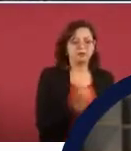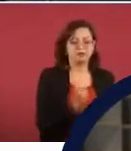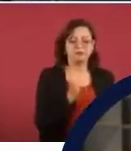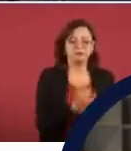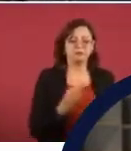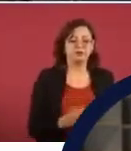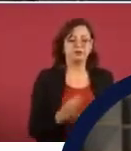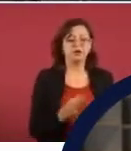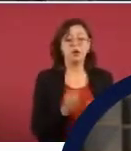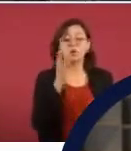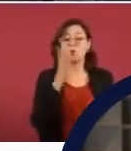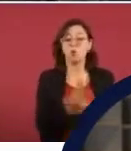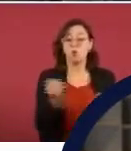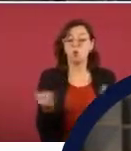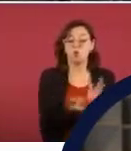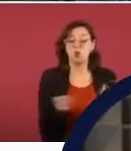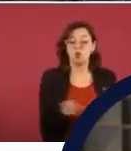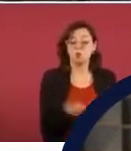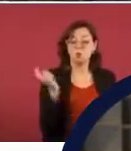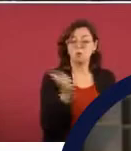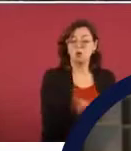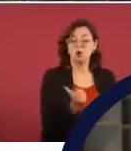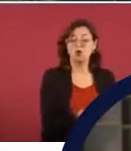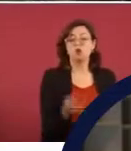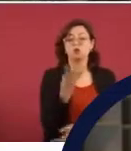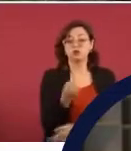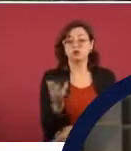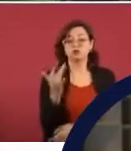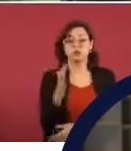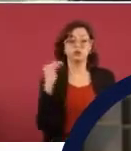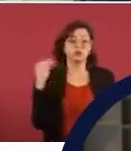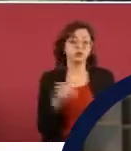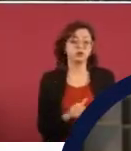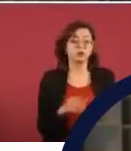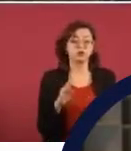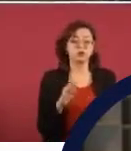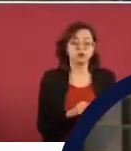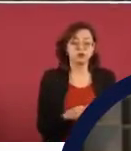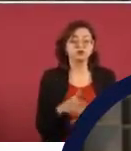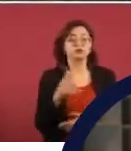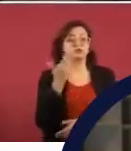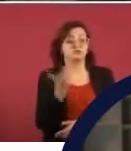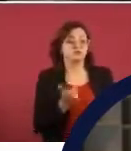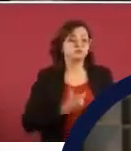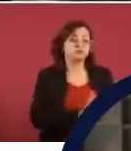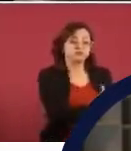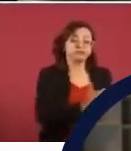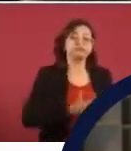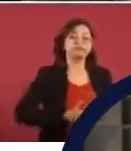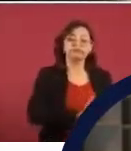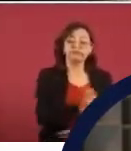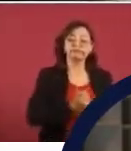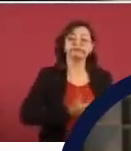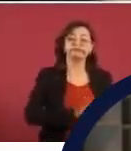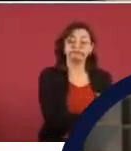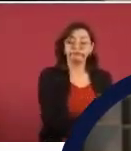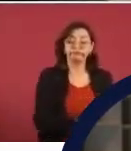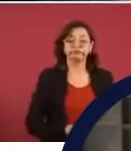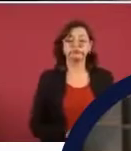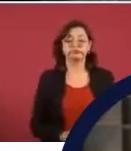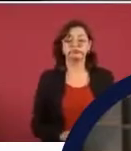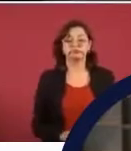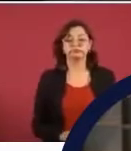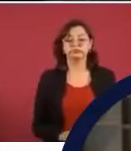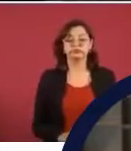se pelean violando la ley y afectando derechos de terceros. Por ejemplo, los choferes que fueron secuestrados o comercios